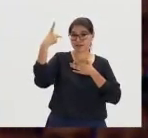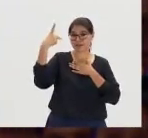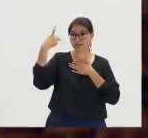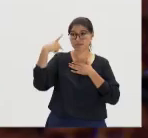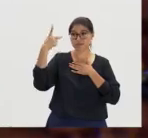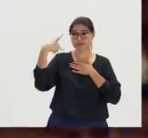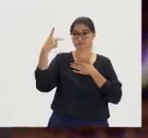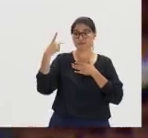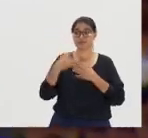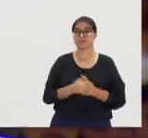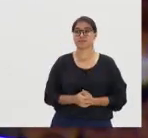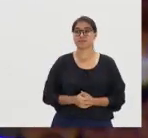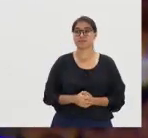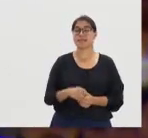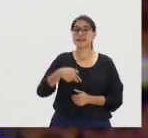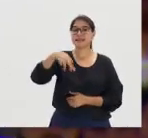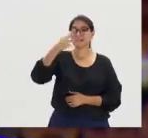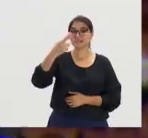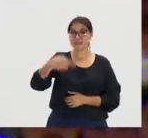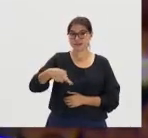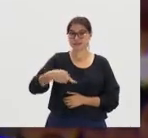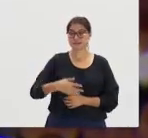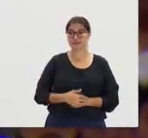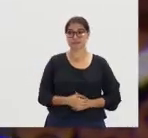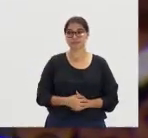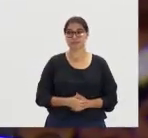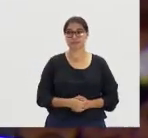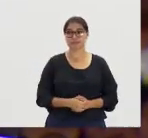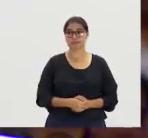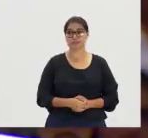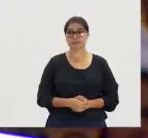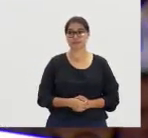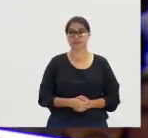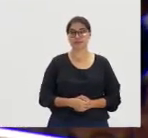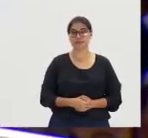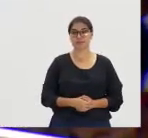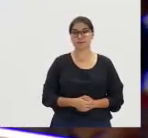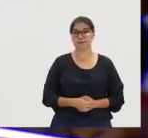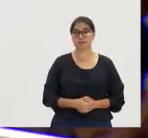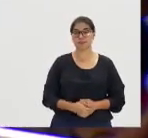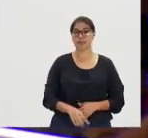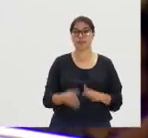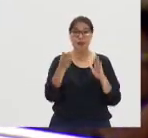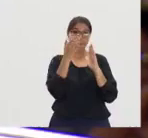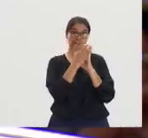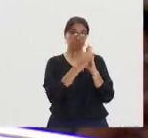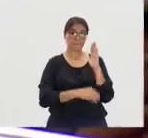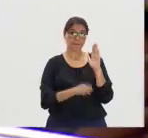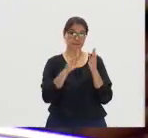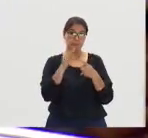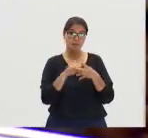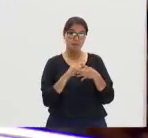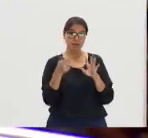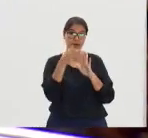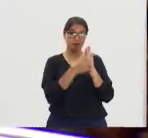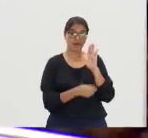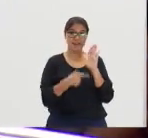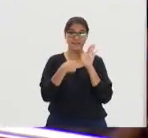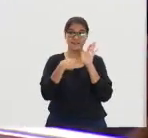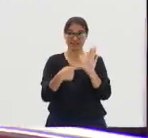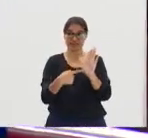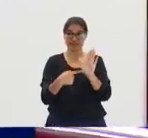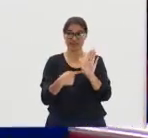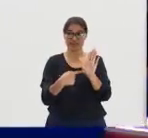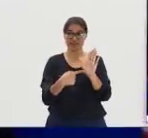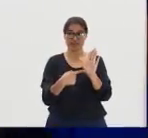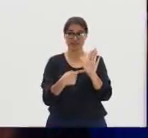sus hijos, se van a cumplir en nosotros. Mateo capítulo 1 versículo 1 es la garantía que las